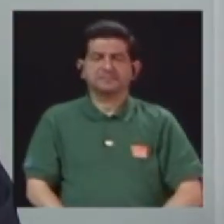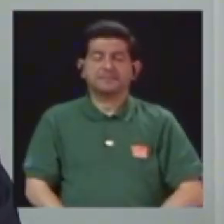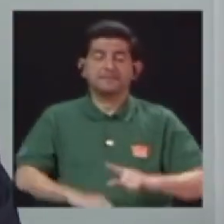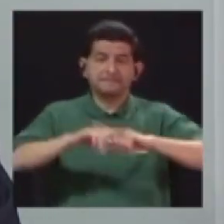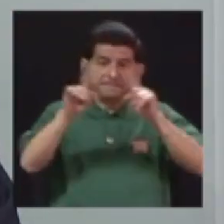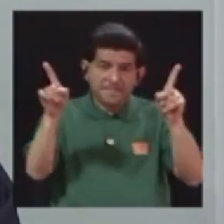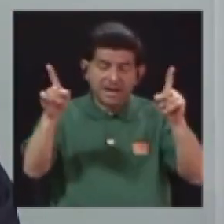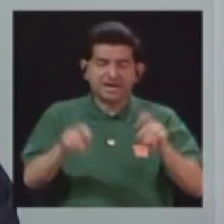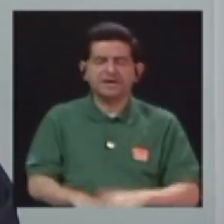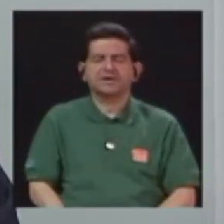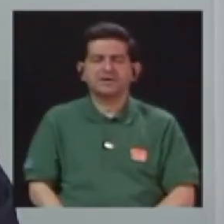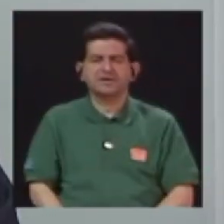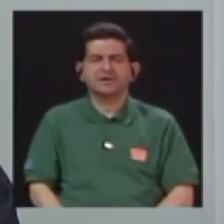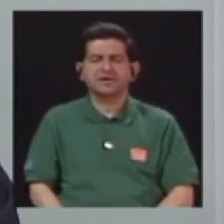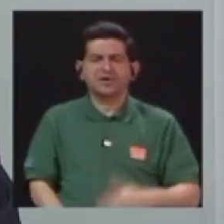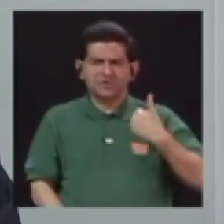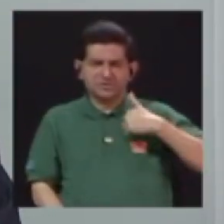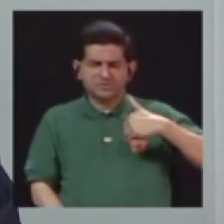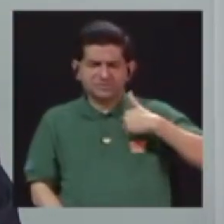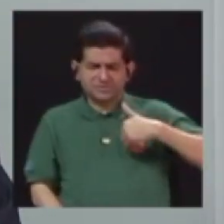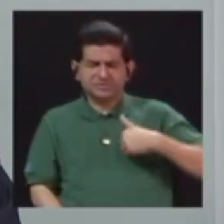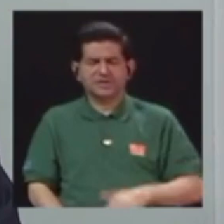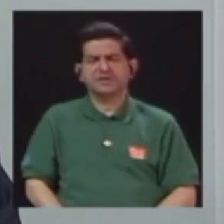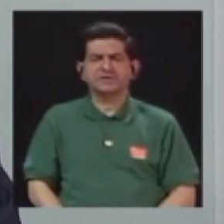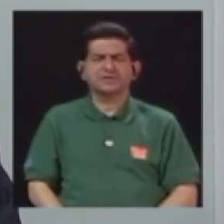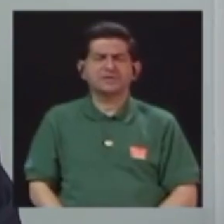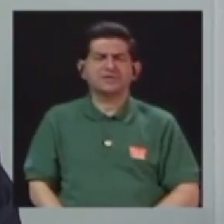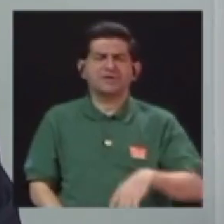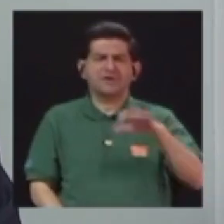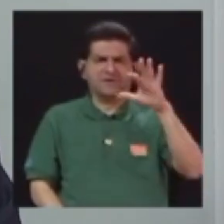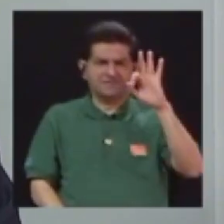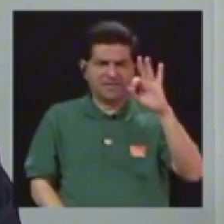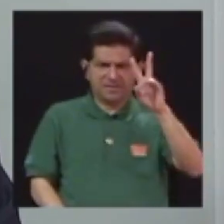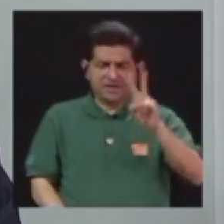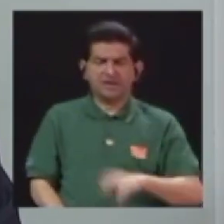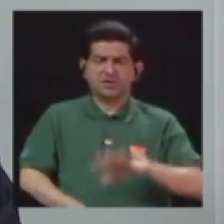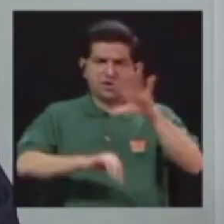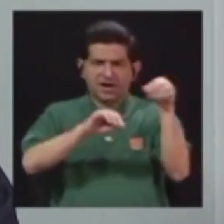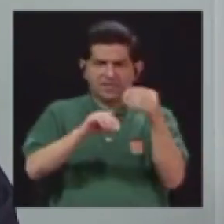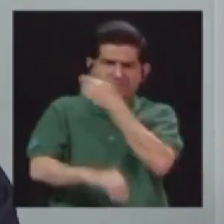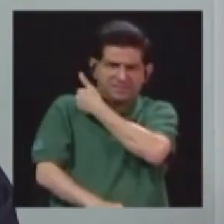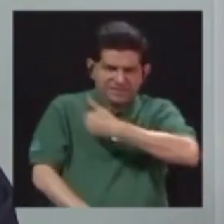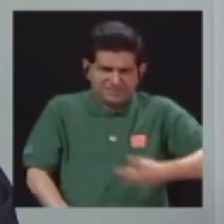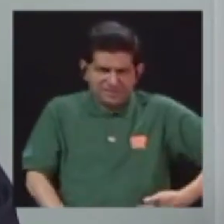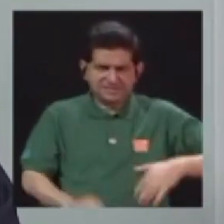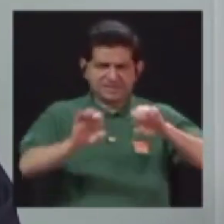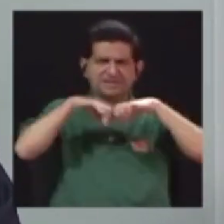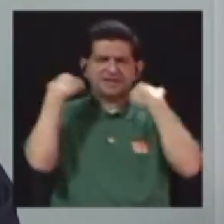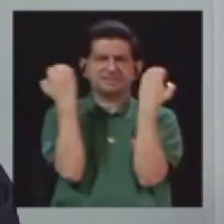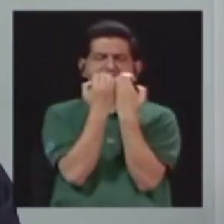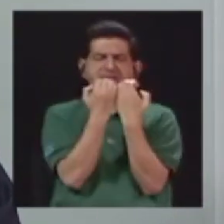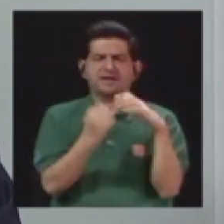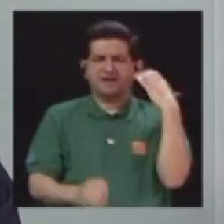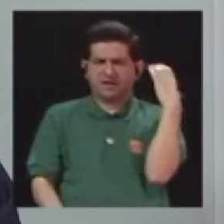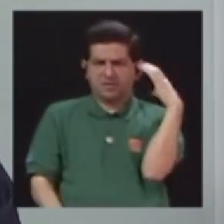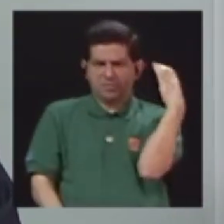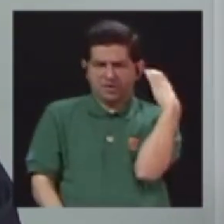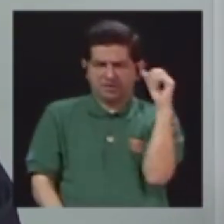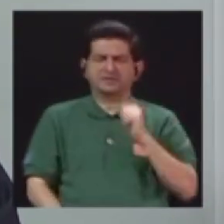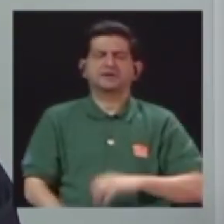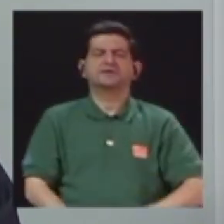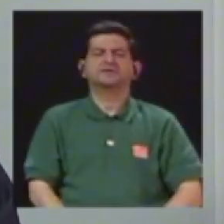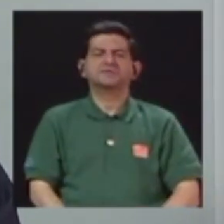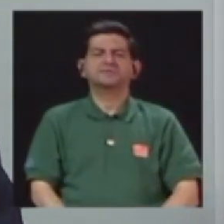Pero bueno, don Federico, además de presidente del Club Sport Cartaginés,